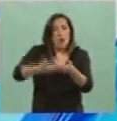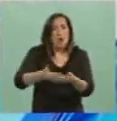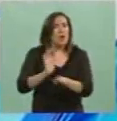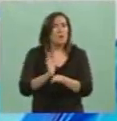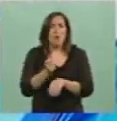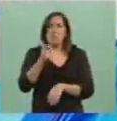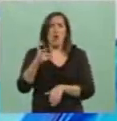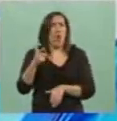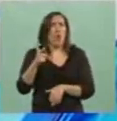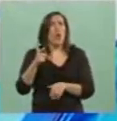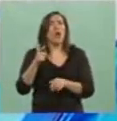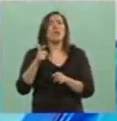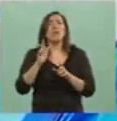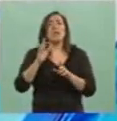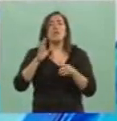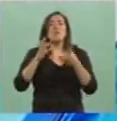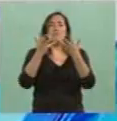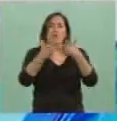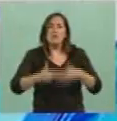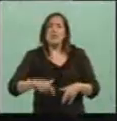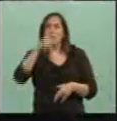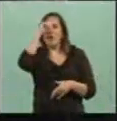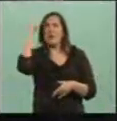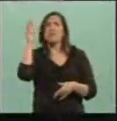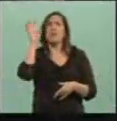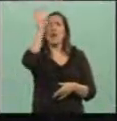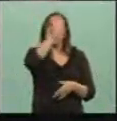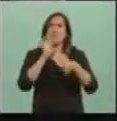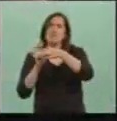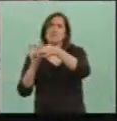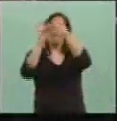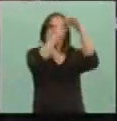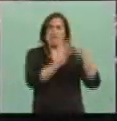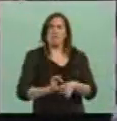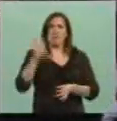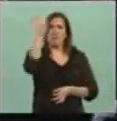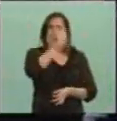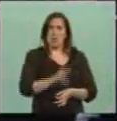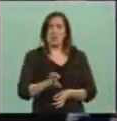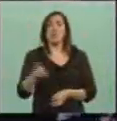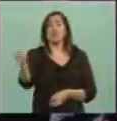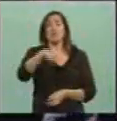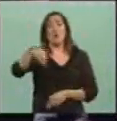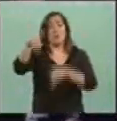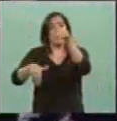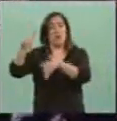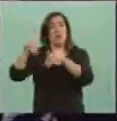que encarnó Néstor en el año 2003 y que me tocó el inmenso honor a partir de la voluntad popular.